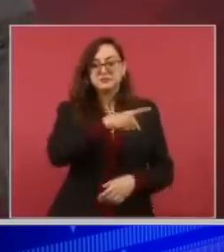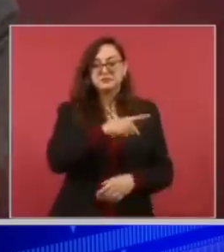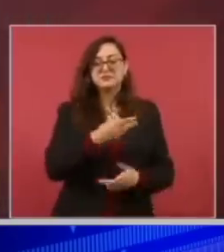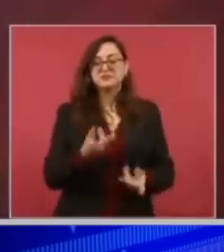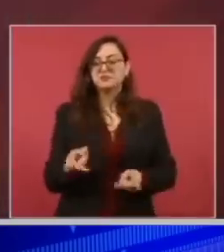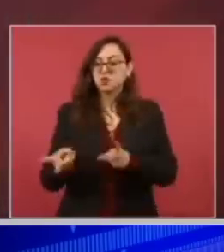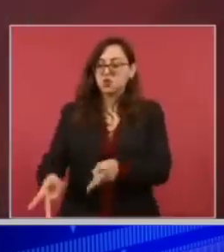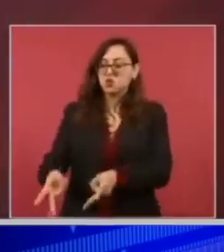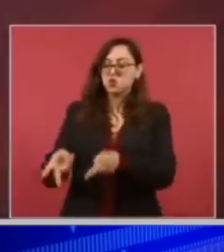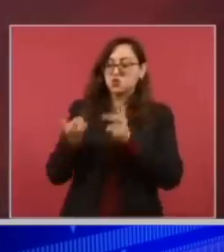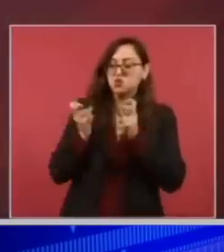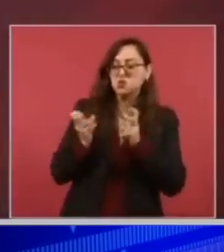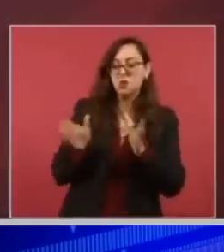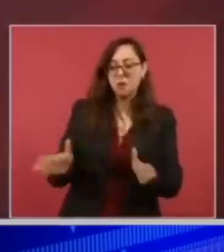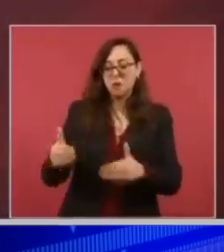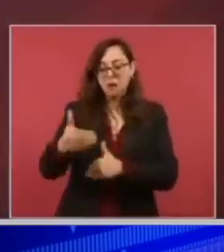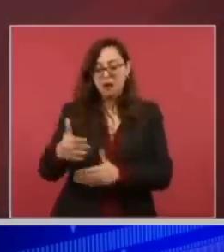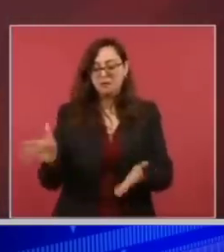roban los paquetes